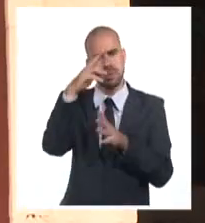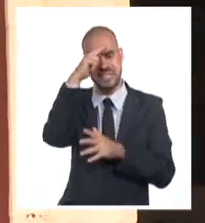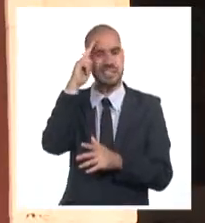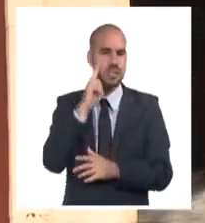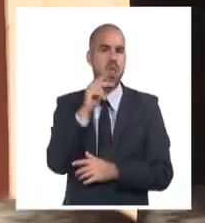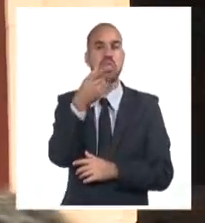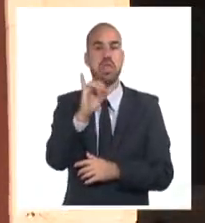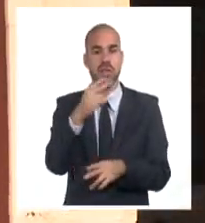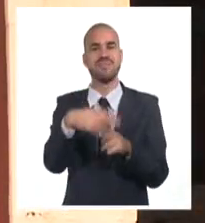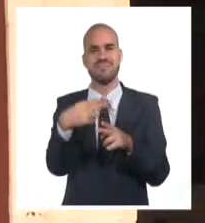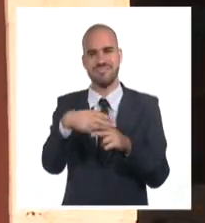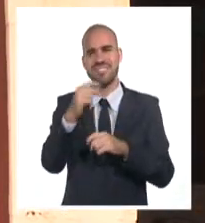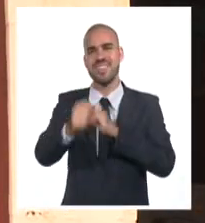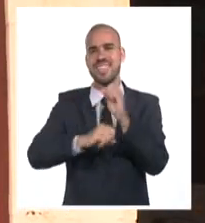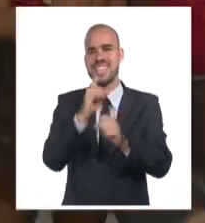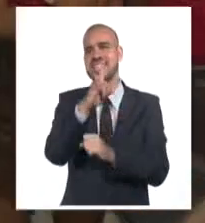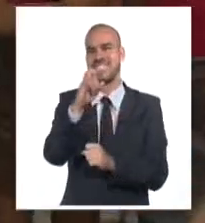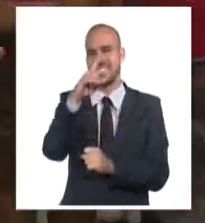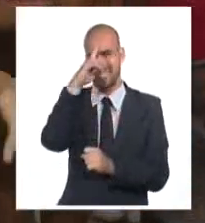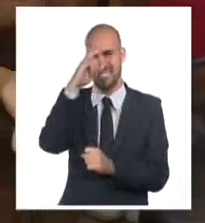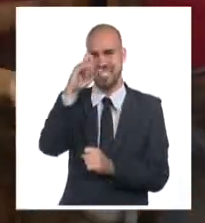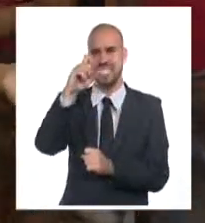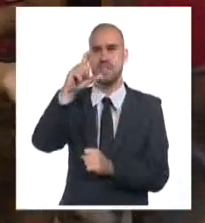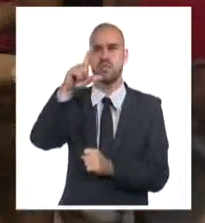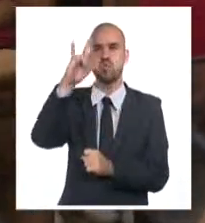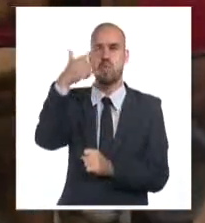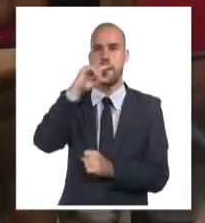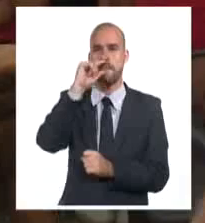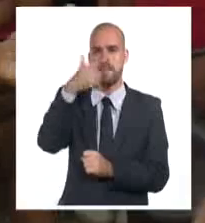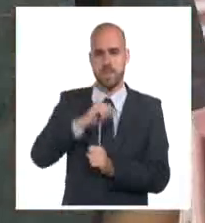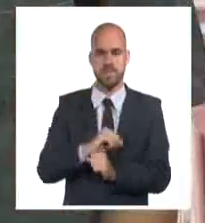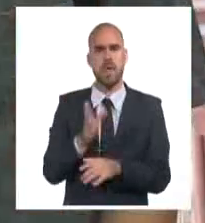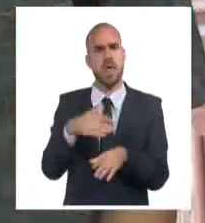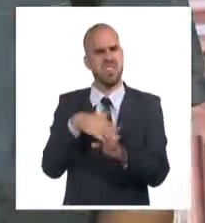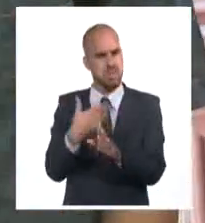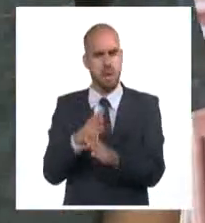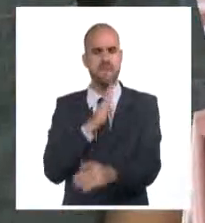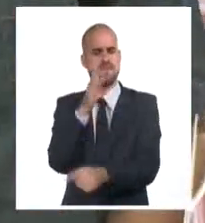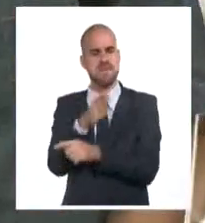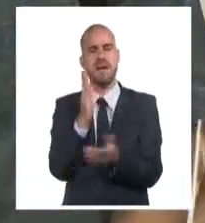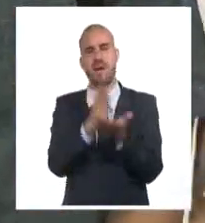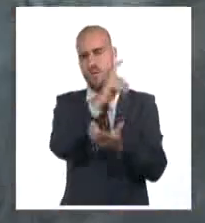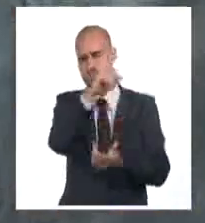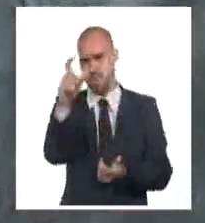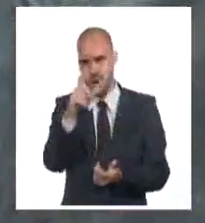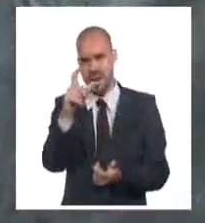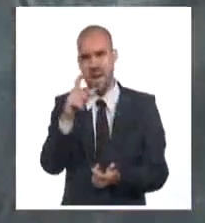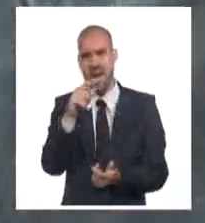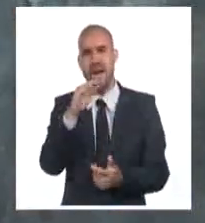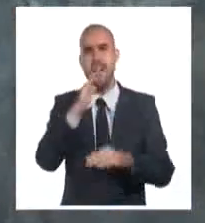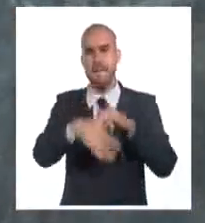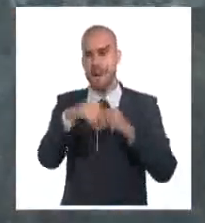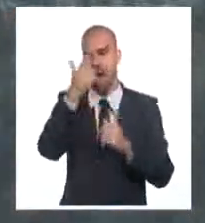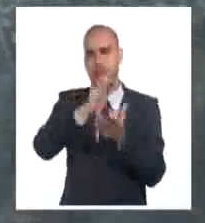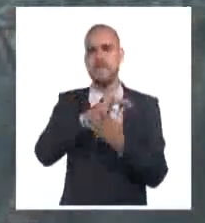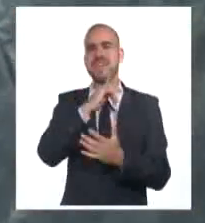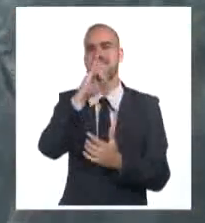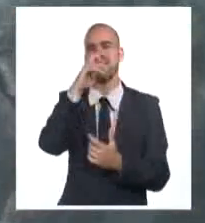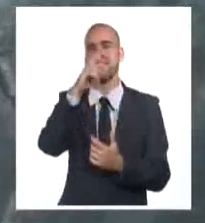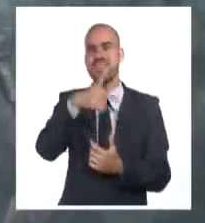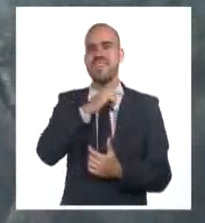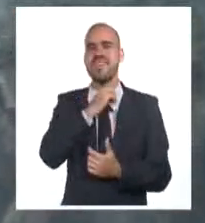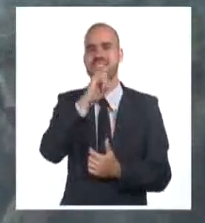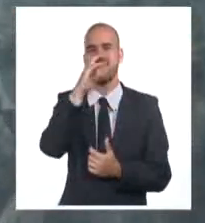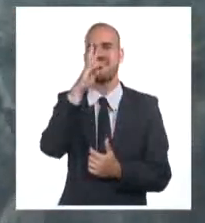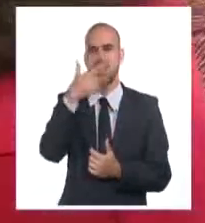Luego estuvieron en la Escuela de Oficios Hermanos Armejeiras y escucharon las experiencias de estos jóvenes. Y ya tienen más